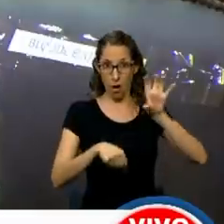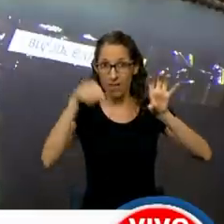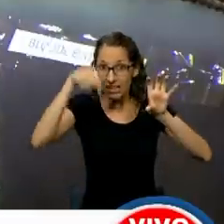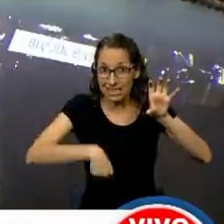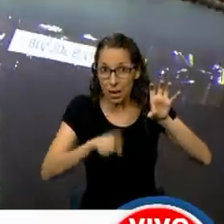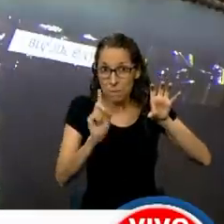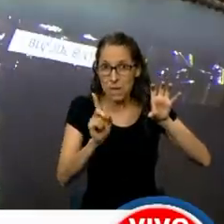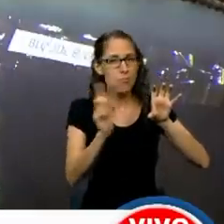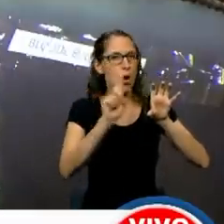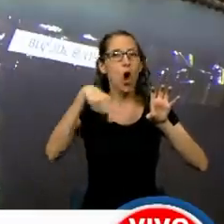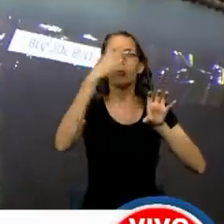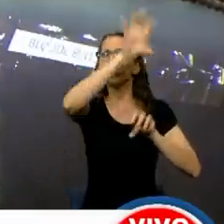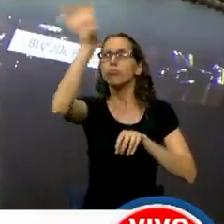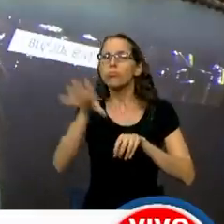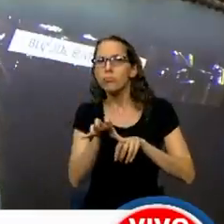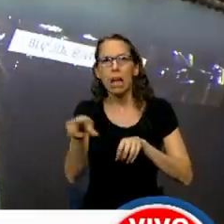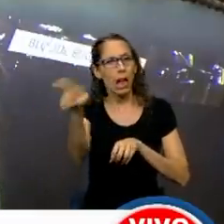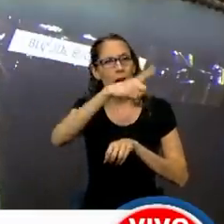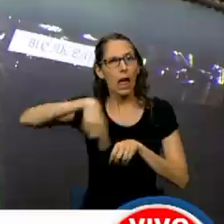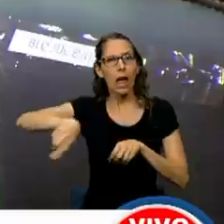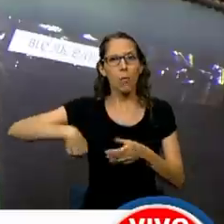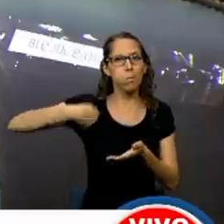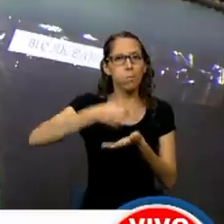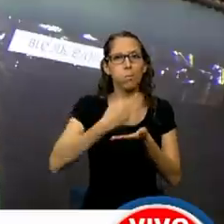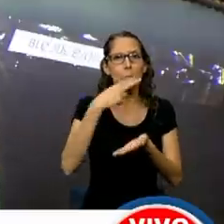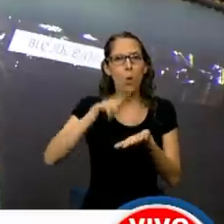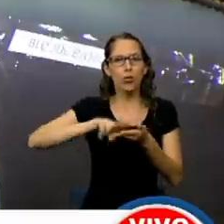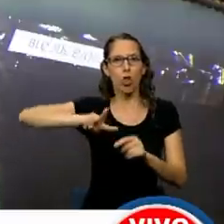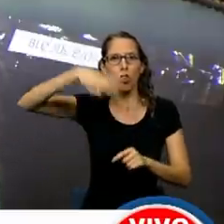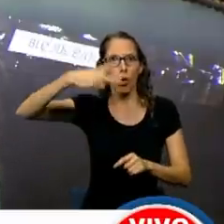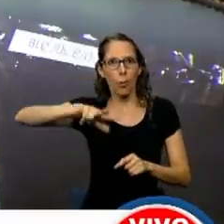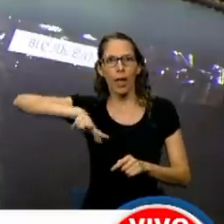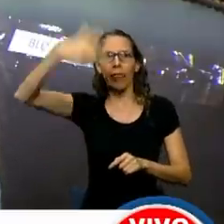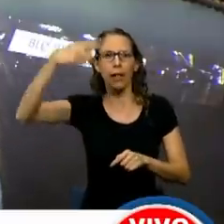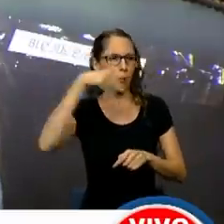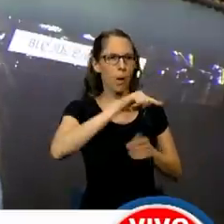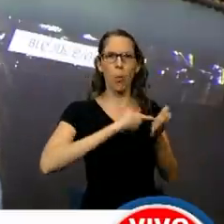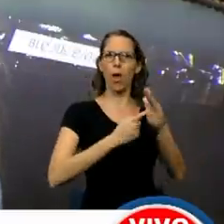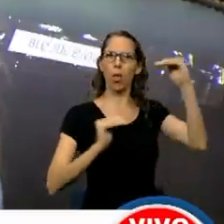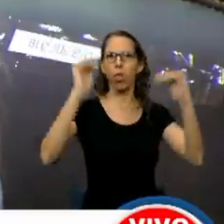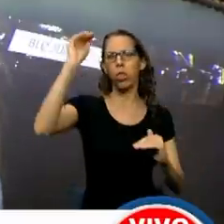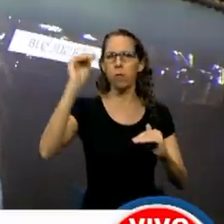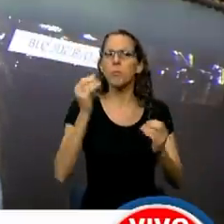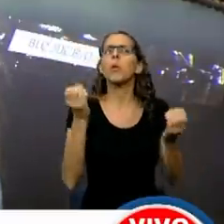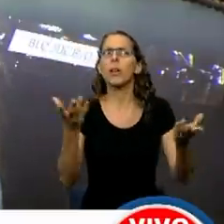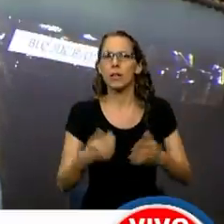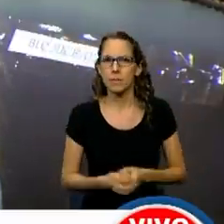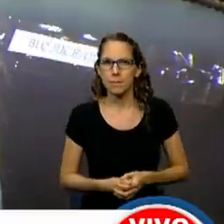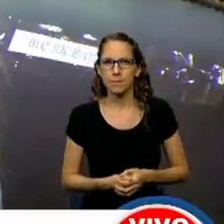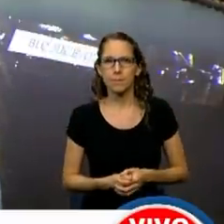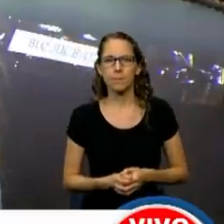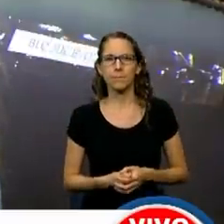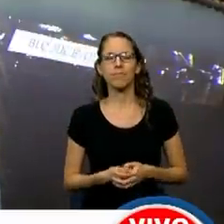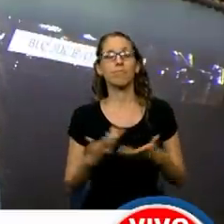tengan que pagar a muchas veces el doble o el triple de lo que se paga acá la verdad